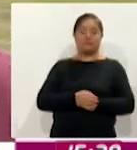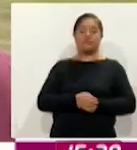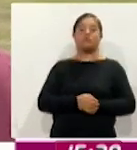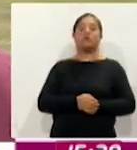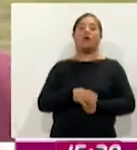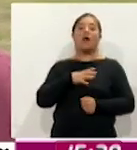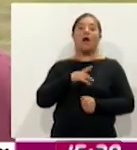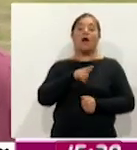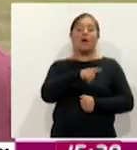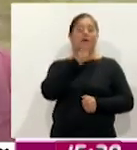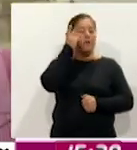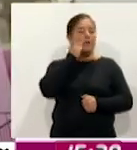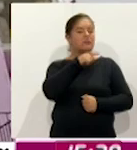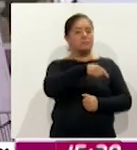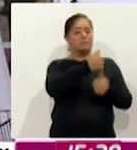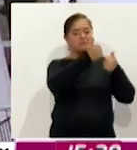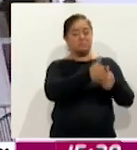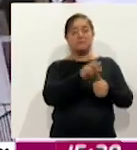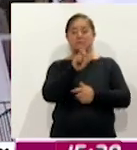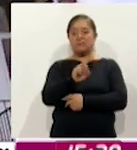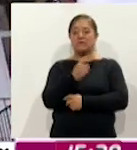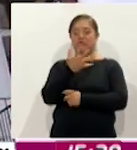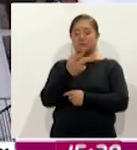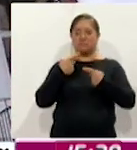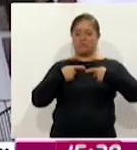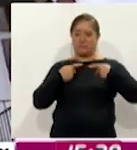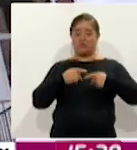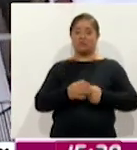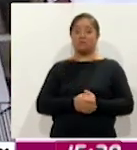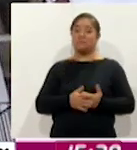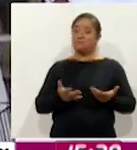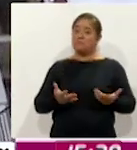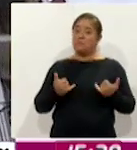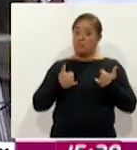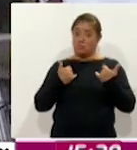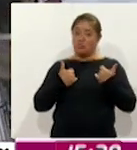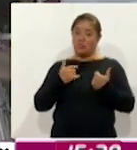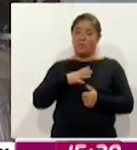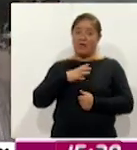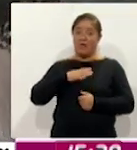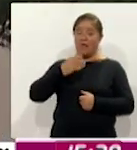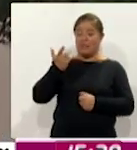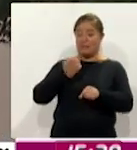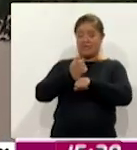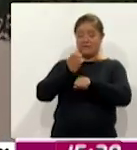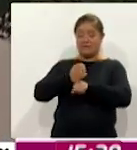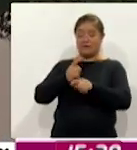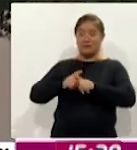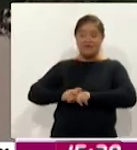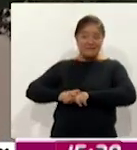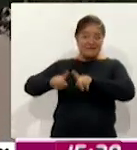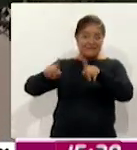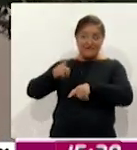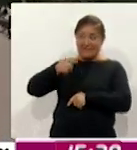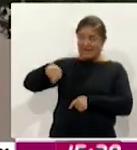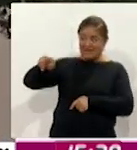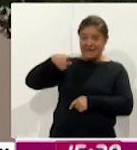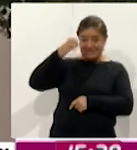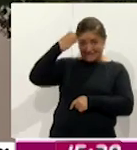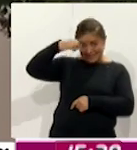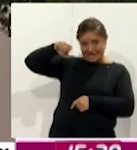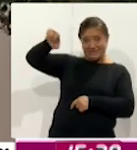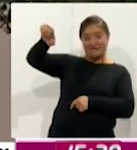tenemos residencia para 35 personas. Así que los jóvenes que vengan de otros estados o que inclusive su lugar